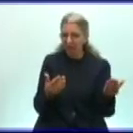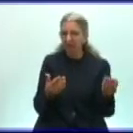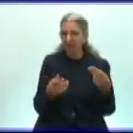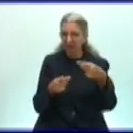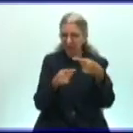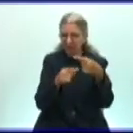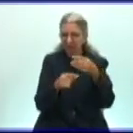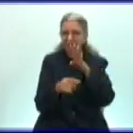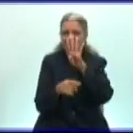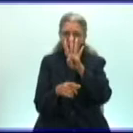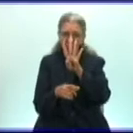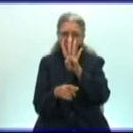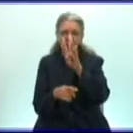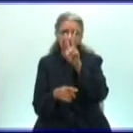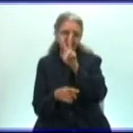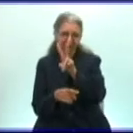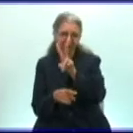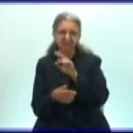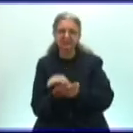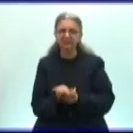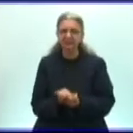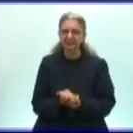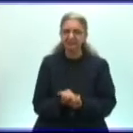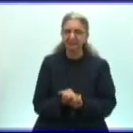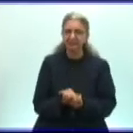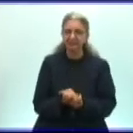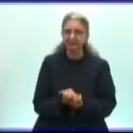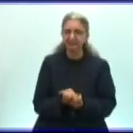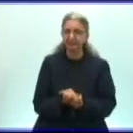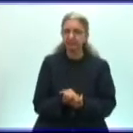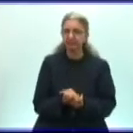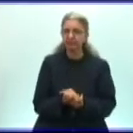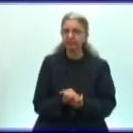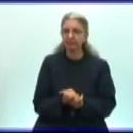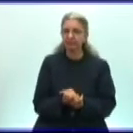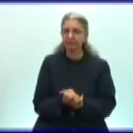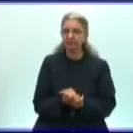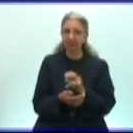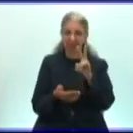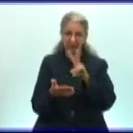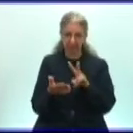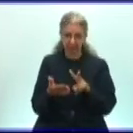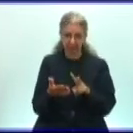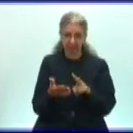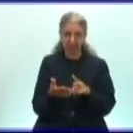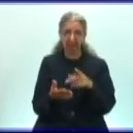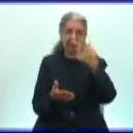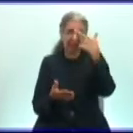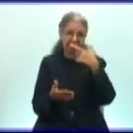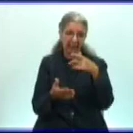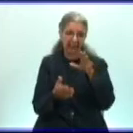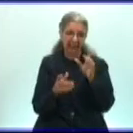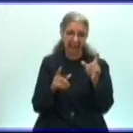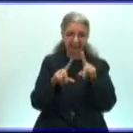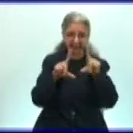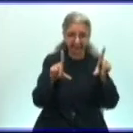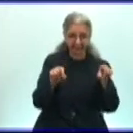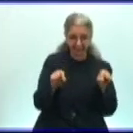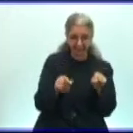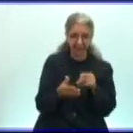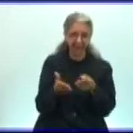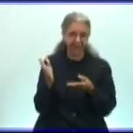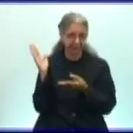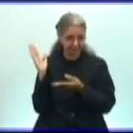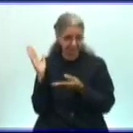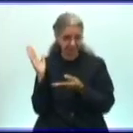4 volts. Vamos entonces a realizar la lectura en el amperímetro. Igual vamos a